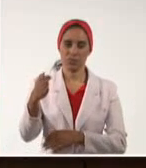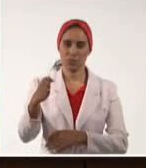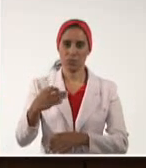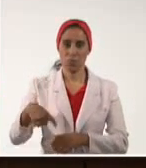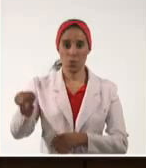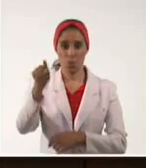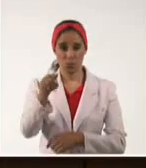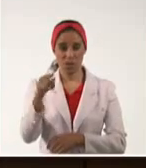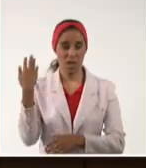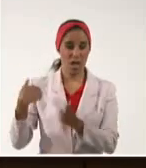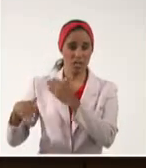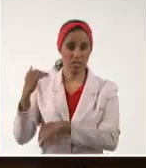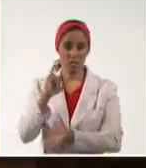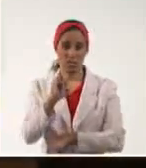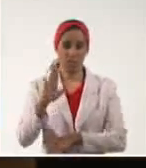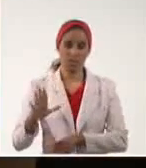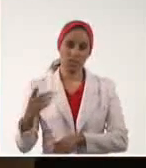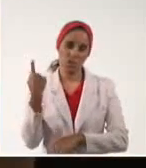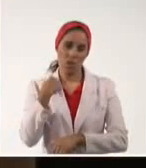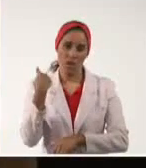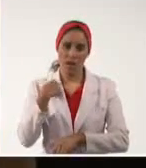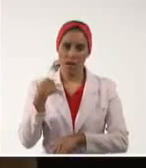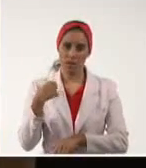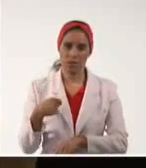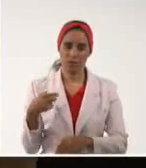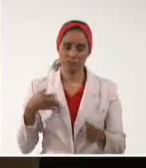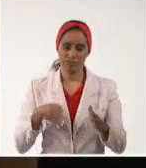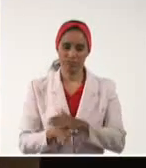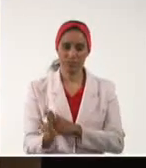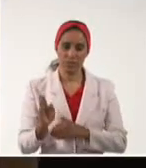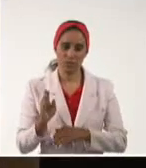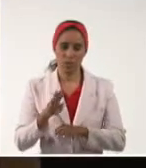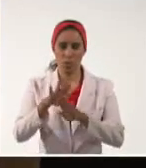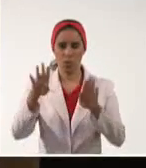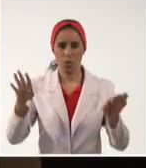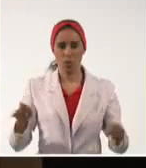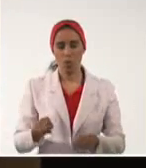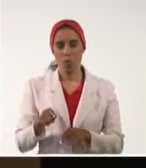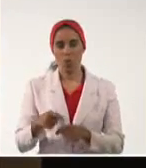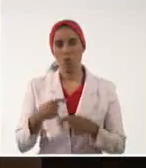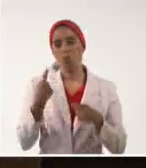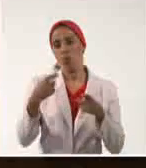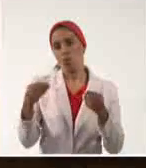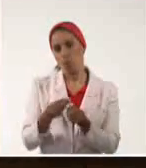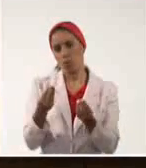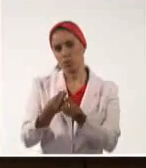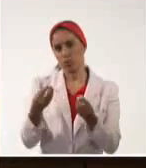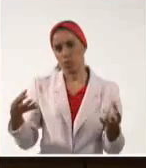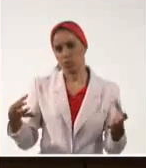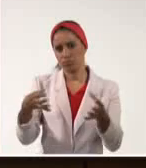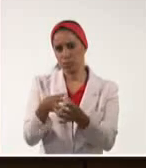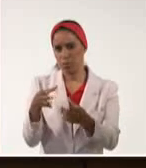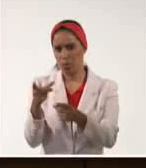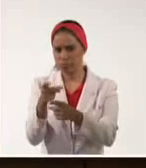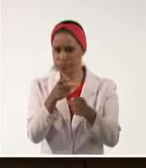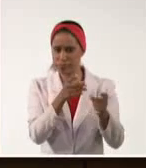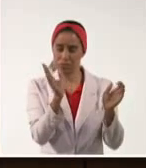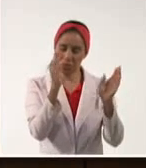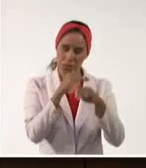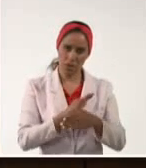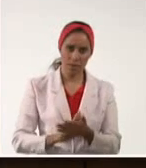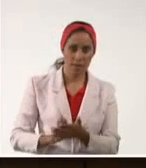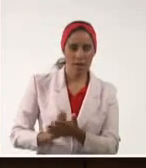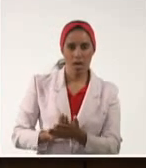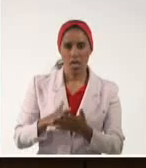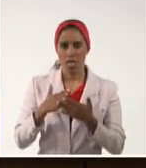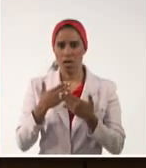hace 65 años entró al cuartel Moncada y rindió a sus militares sin un solo disparo, con la moral invicta